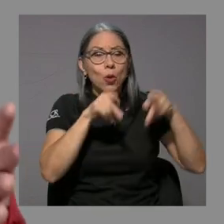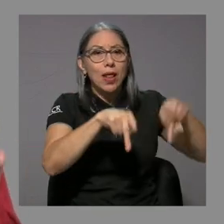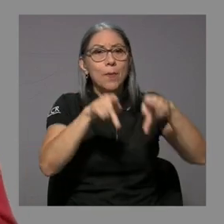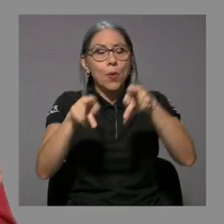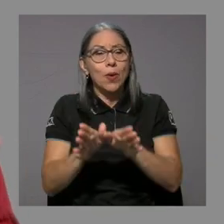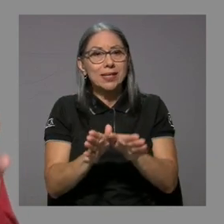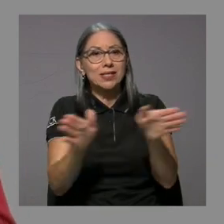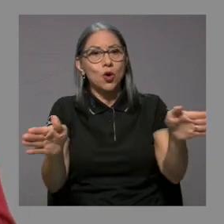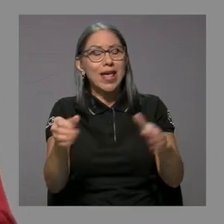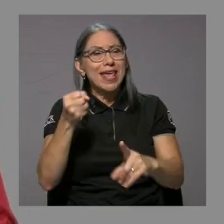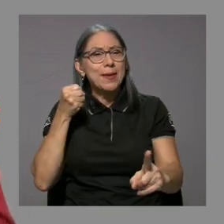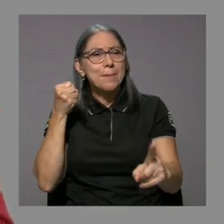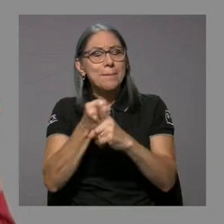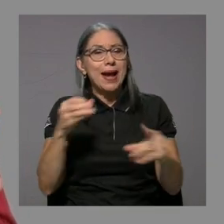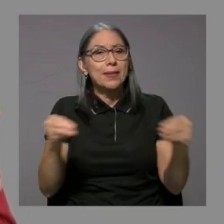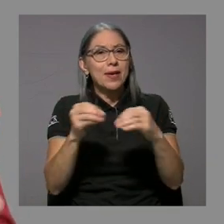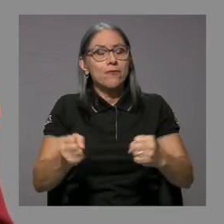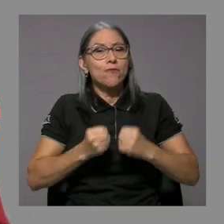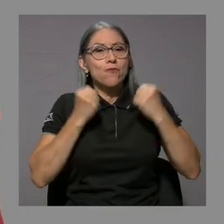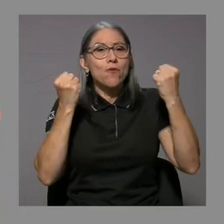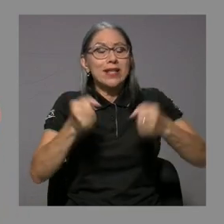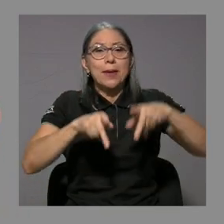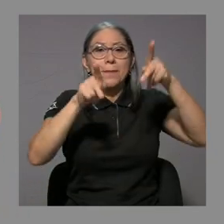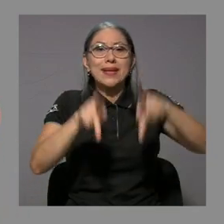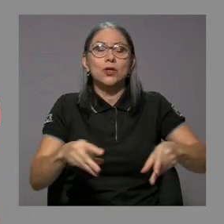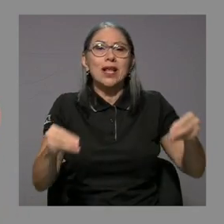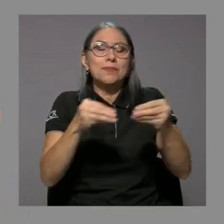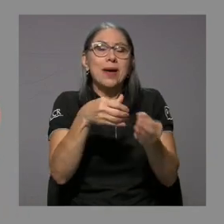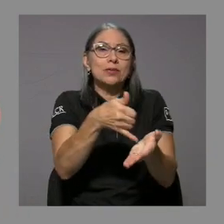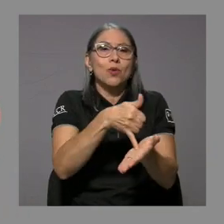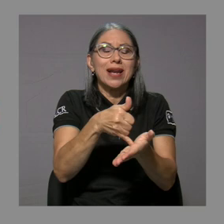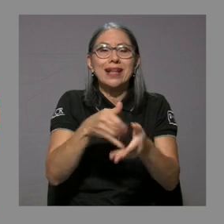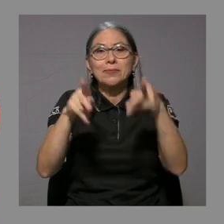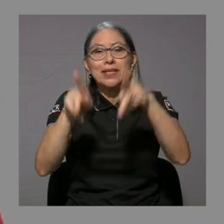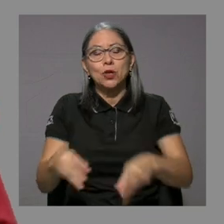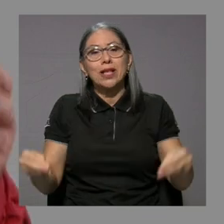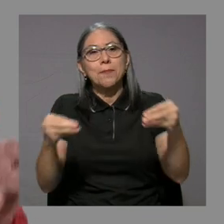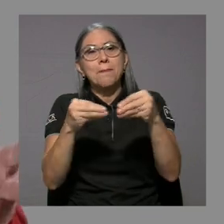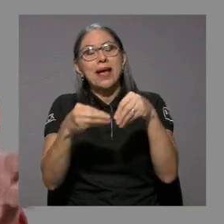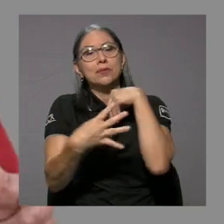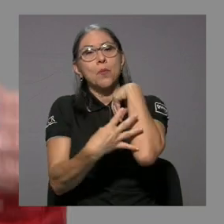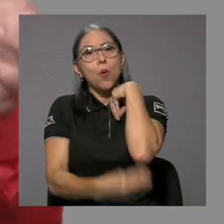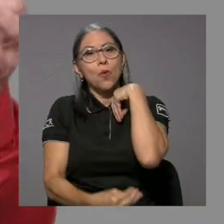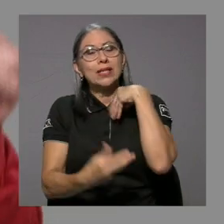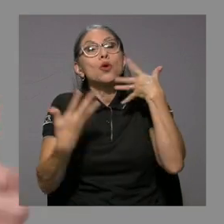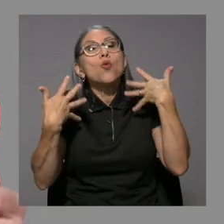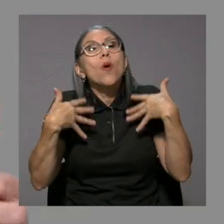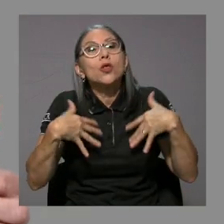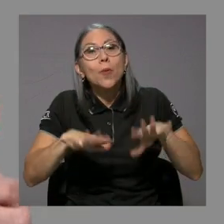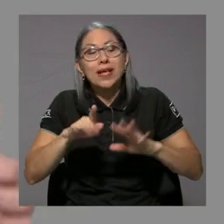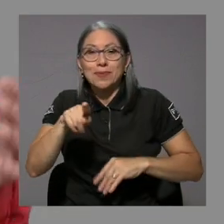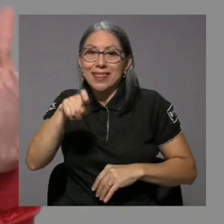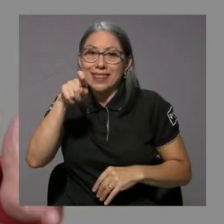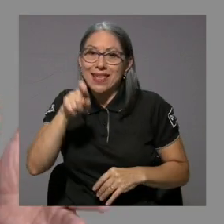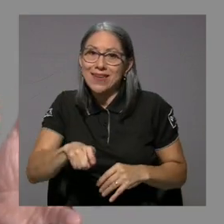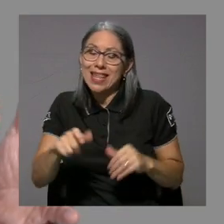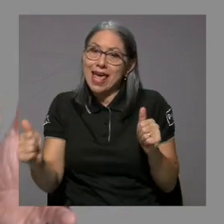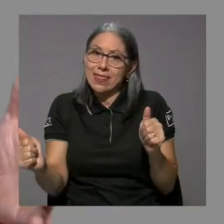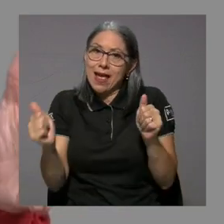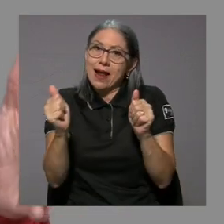la población e impacta con mayor fuerza a los grupos más vulnerables y pobres, cuando más bien